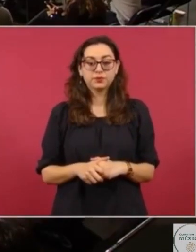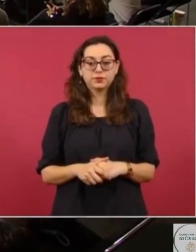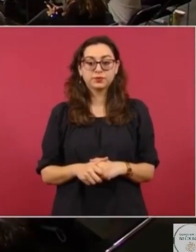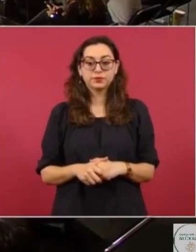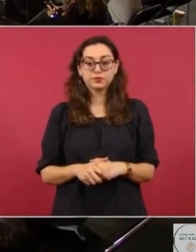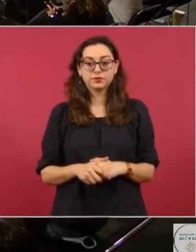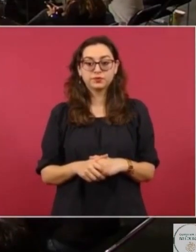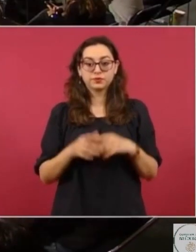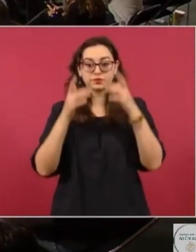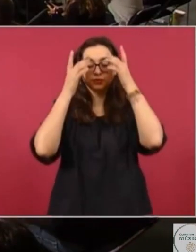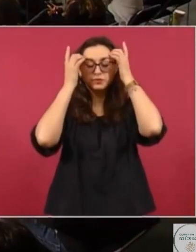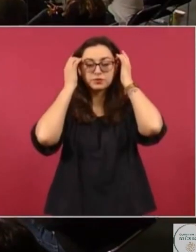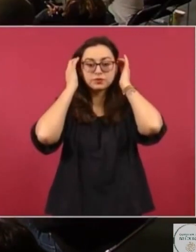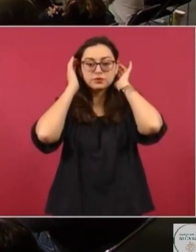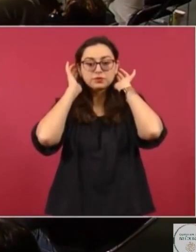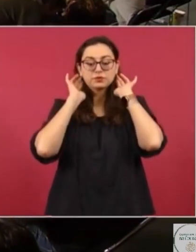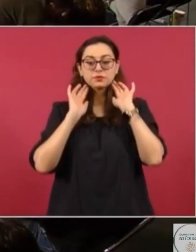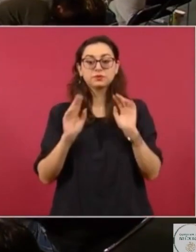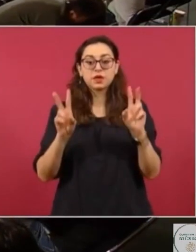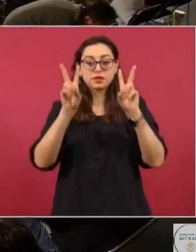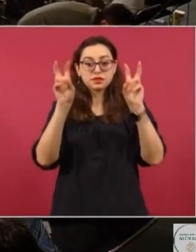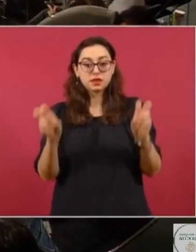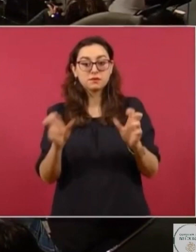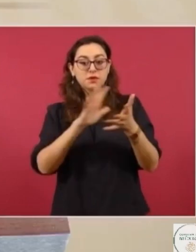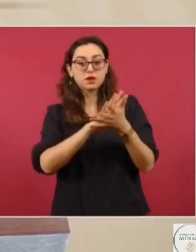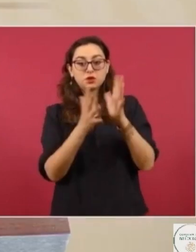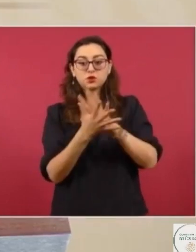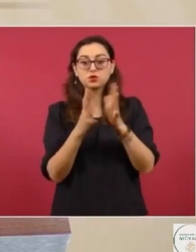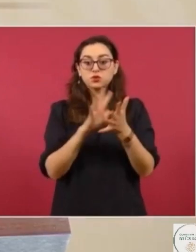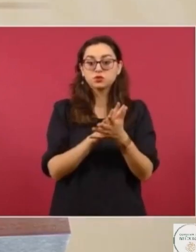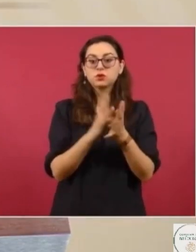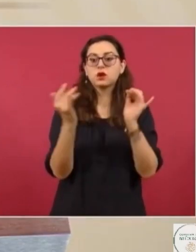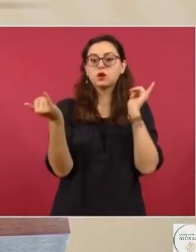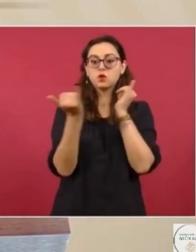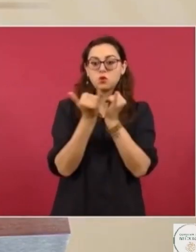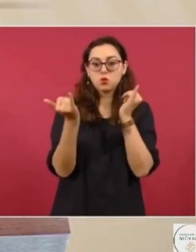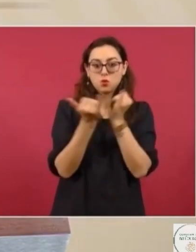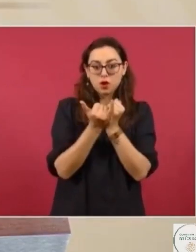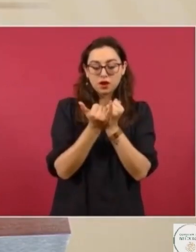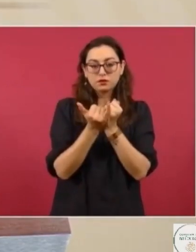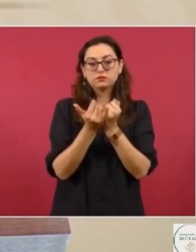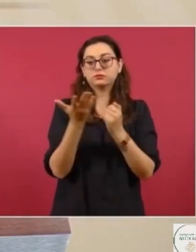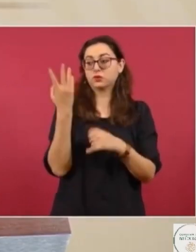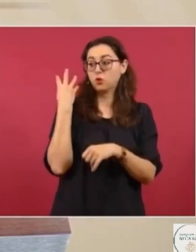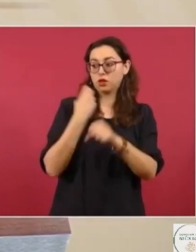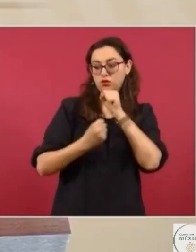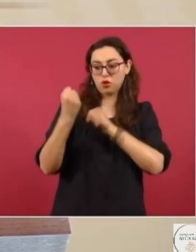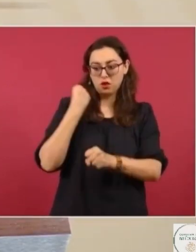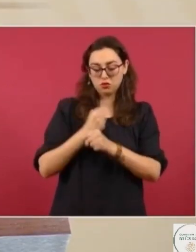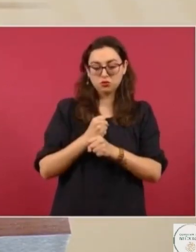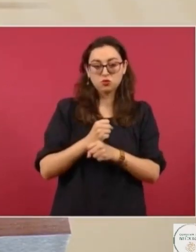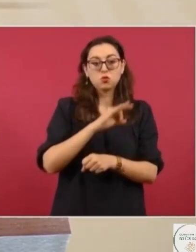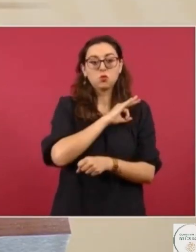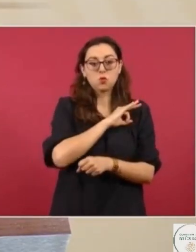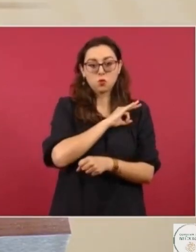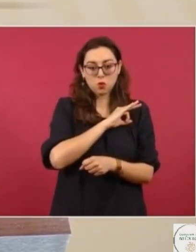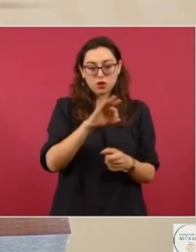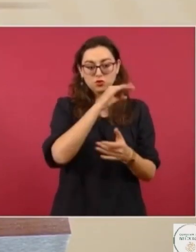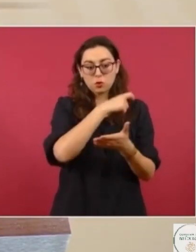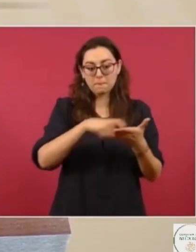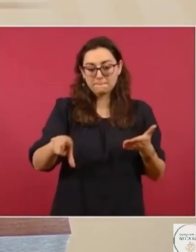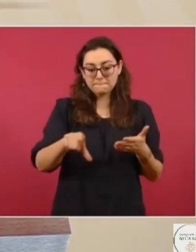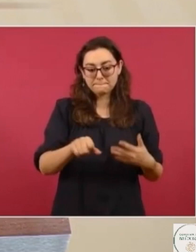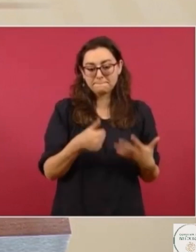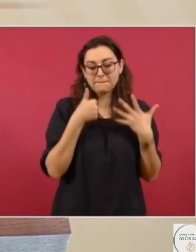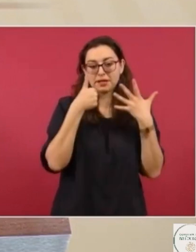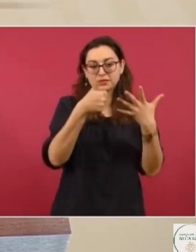Y el caso de la tortilla, lo mismo. Cuando llegamos alcanzaba para 6 kilos, 500 gramos.